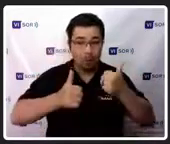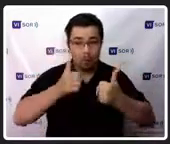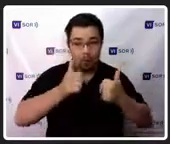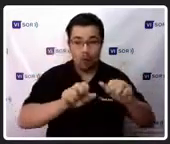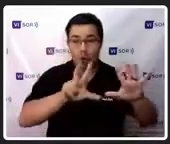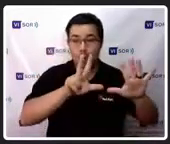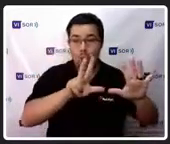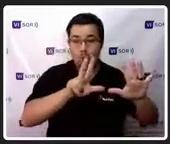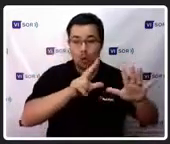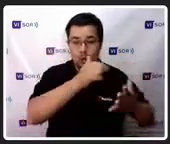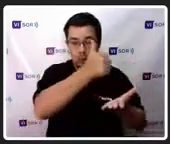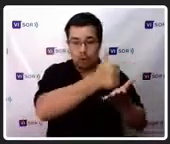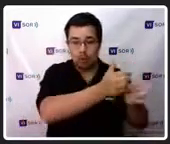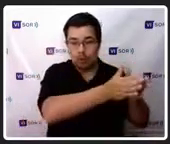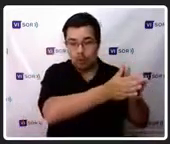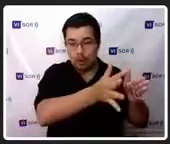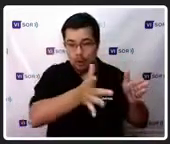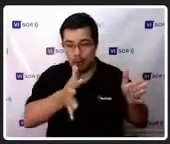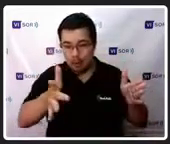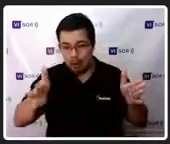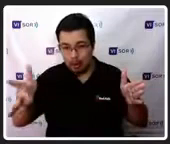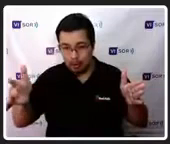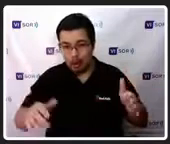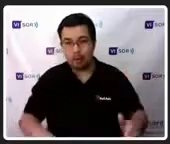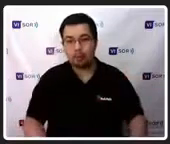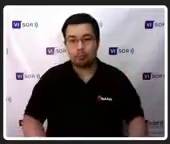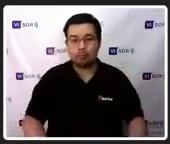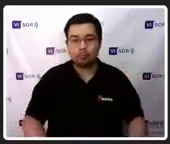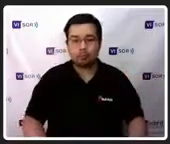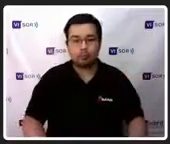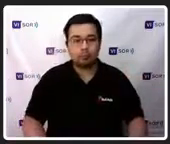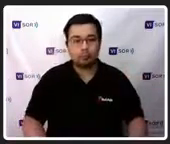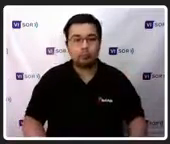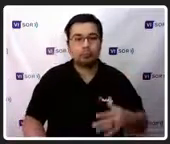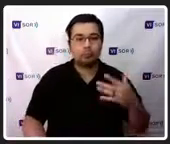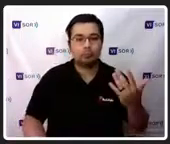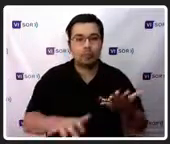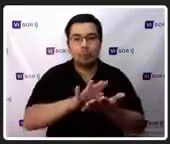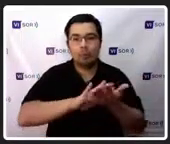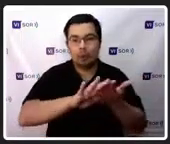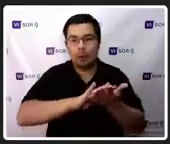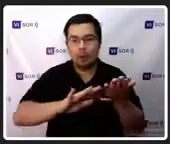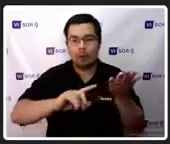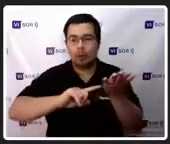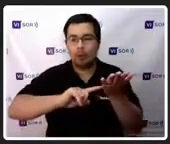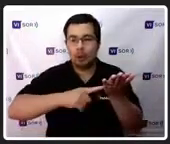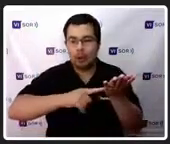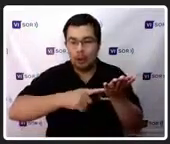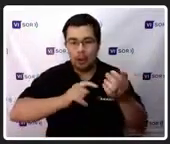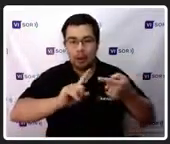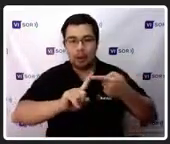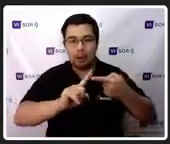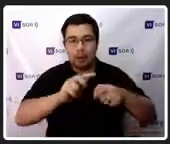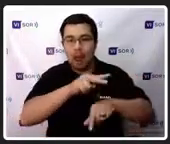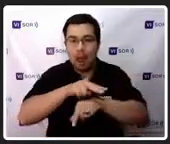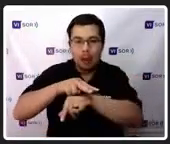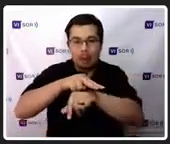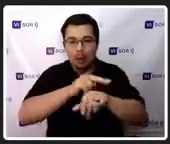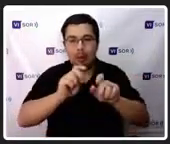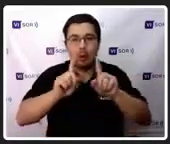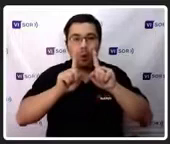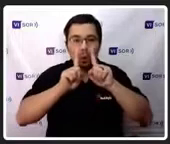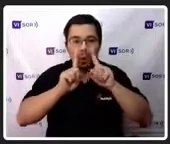titulación. De las carreras técnicas de nivel superior, tenemos administración hotelera, turismo técnico, mención en empresas turísticas,